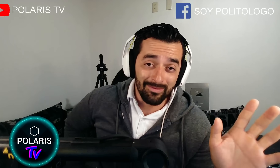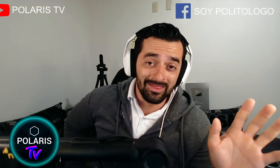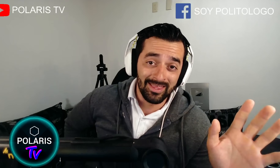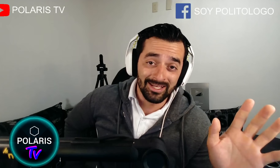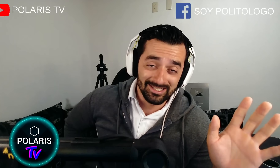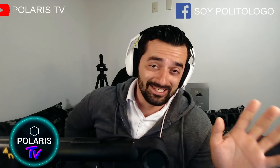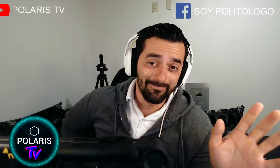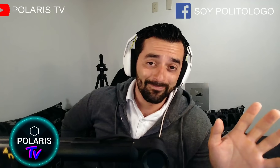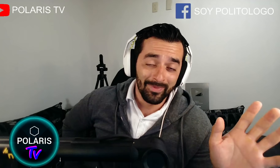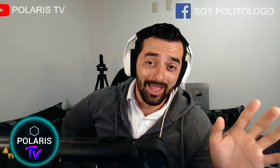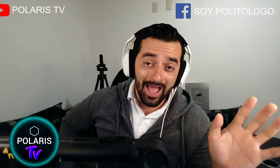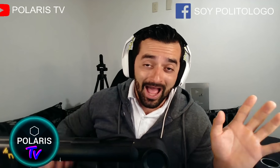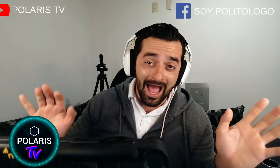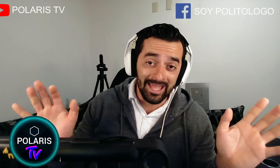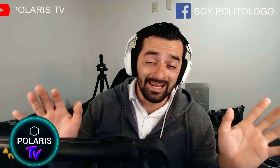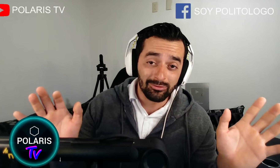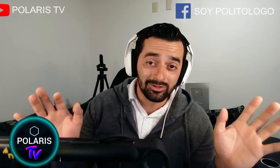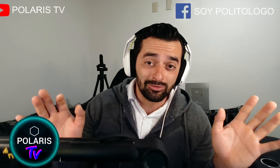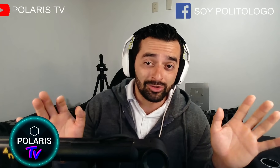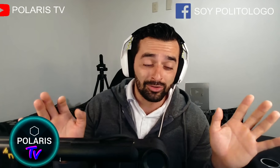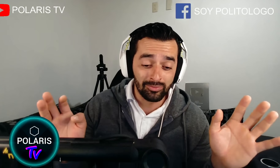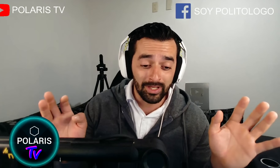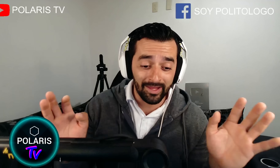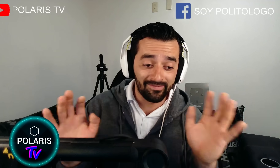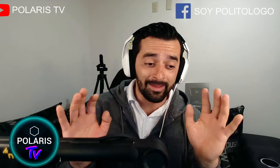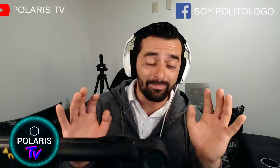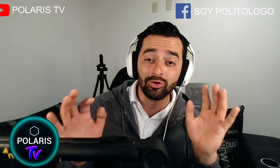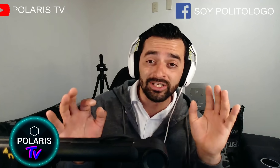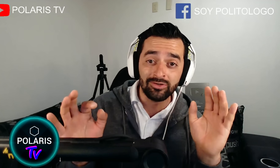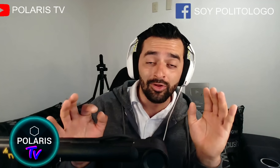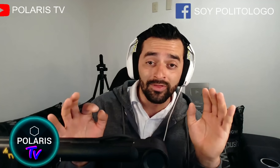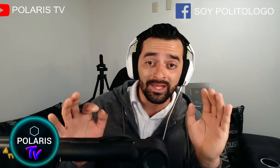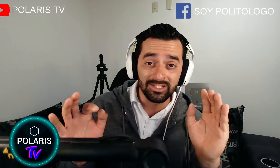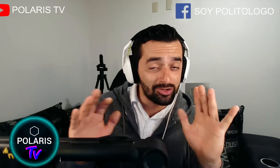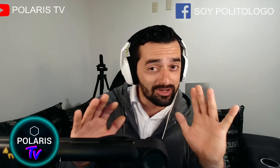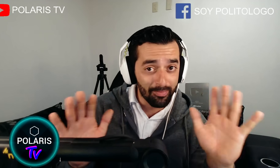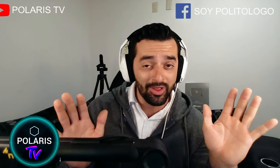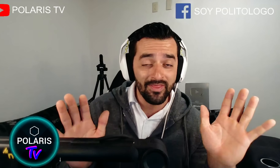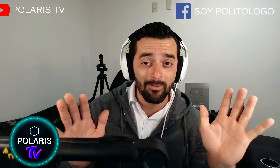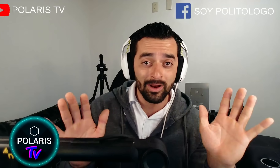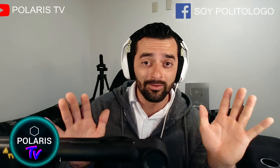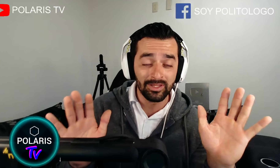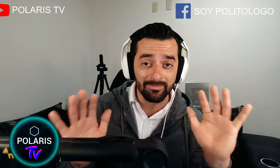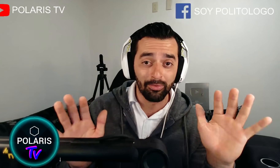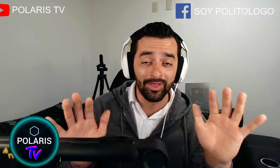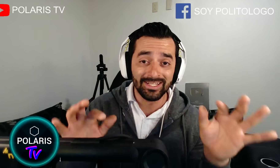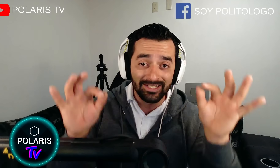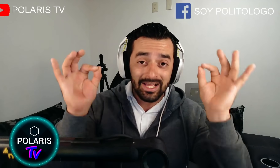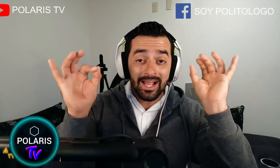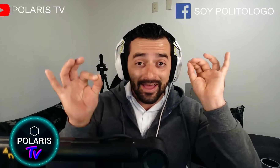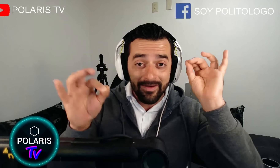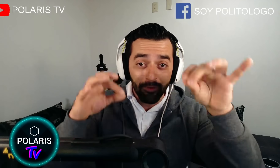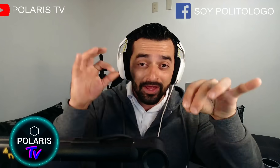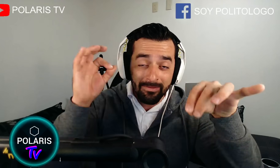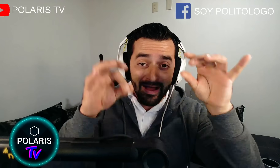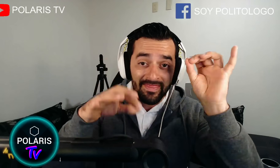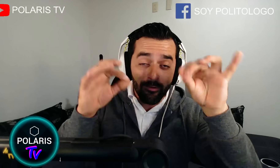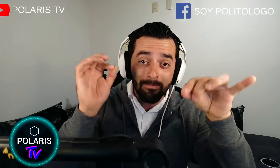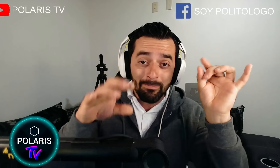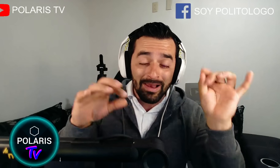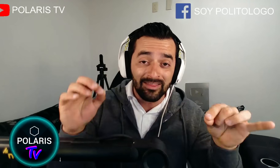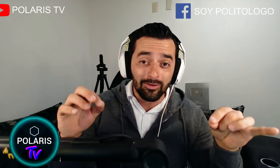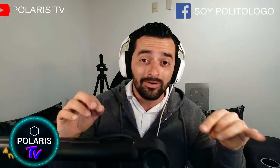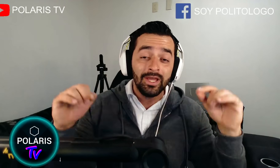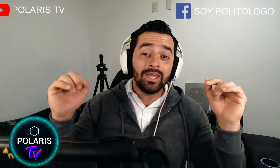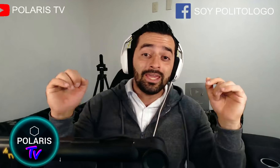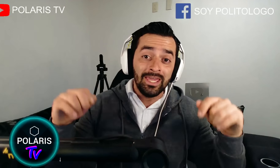desafortunadamente Sí hay en la Constitución este proceso donde si no se ponen de acuerdo entre poderes cada poder manda